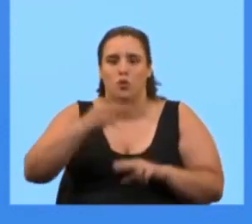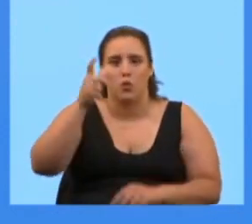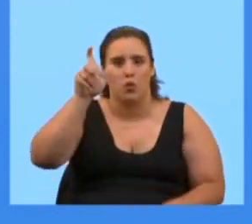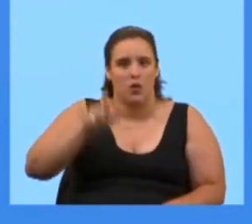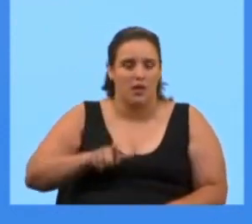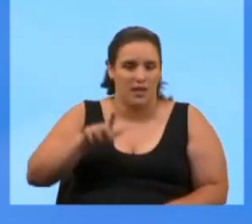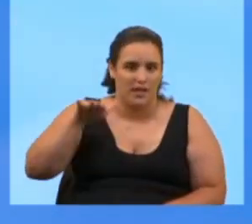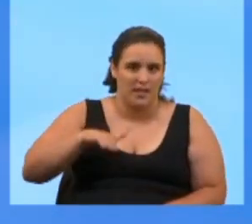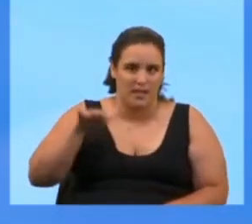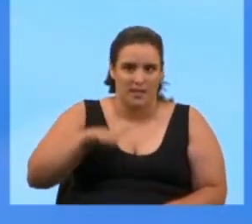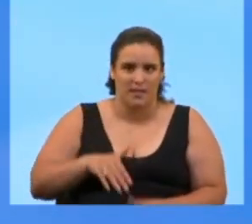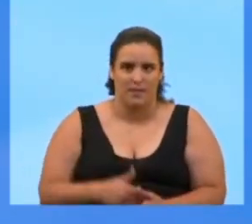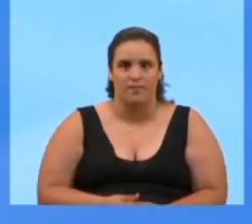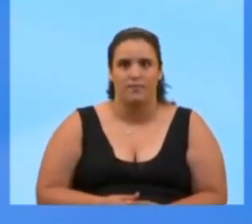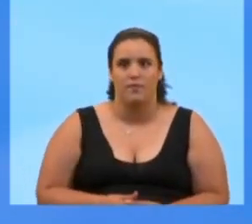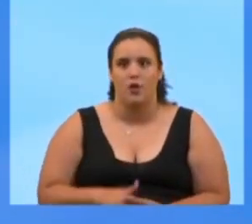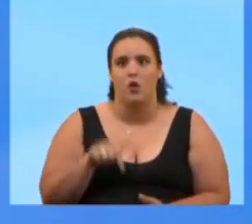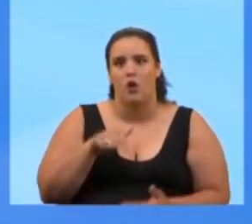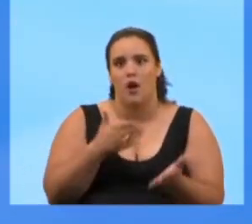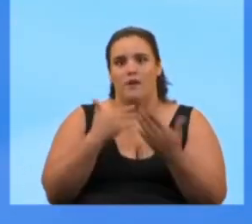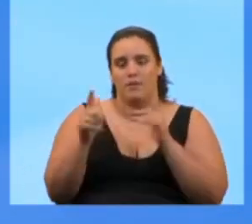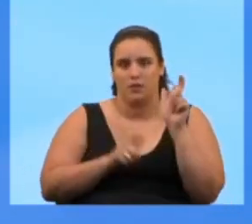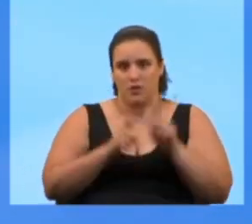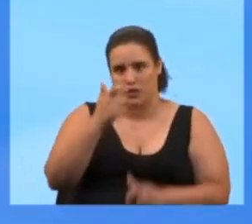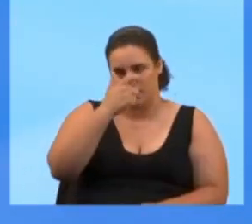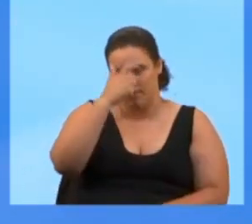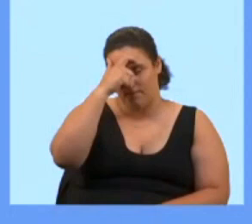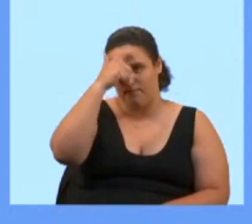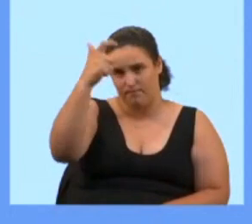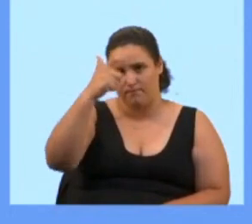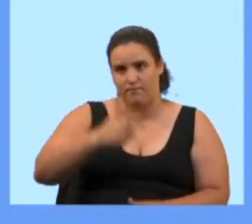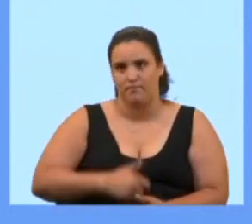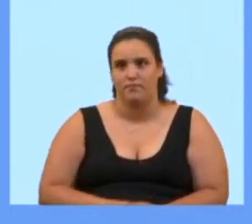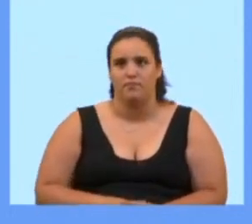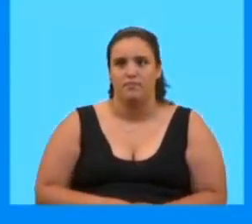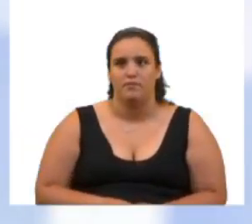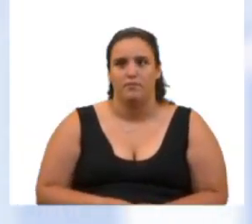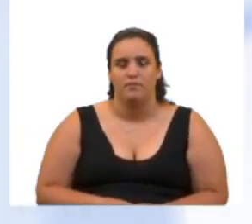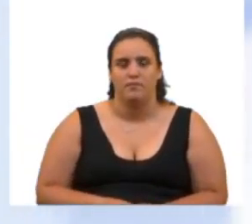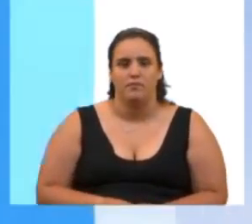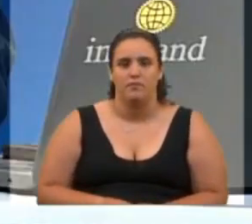En Telenoche hablan los expertos.